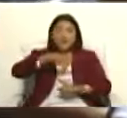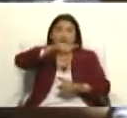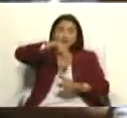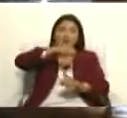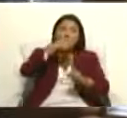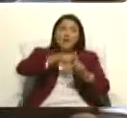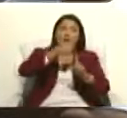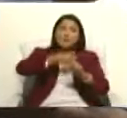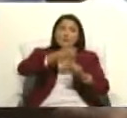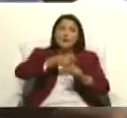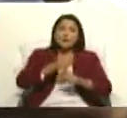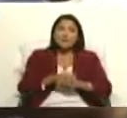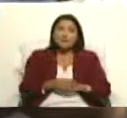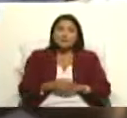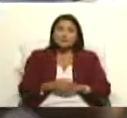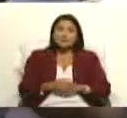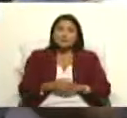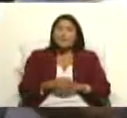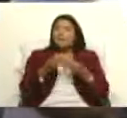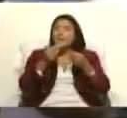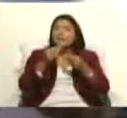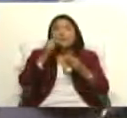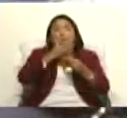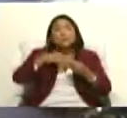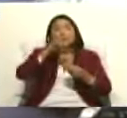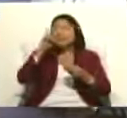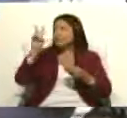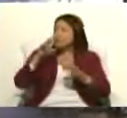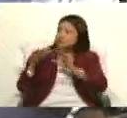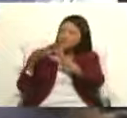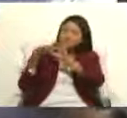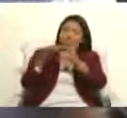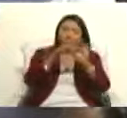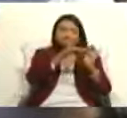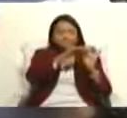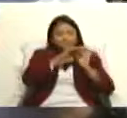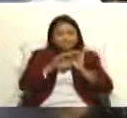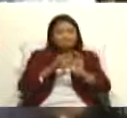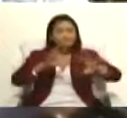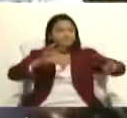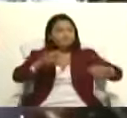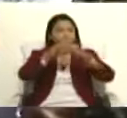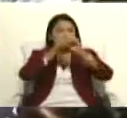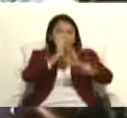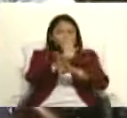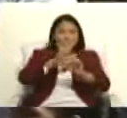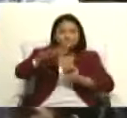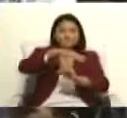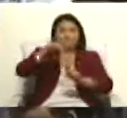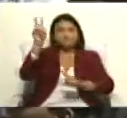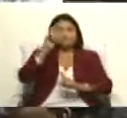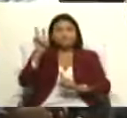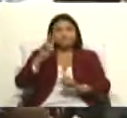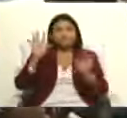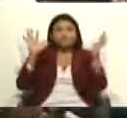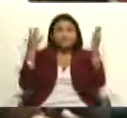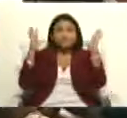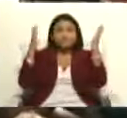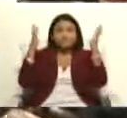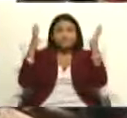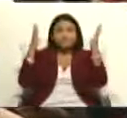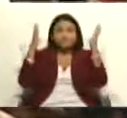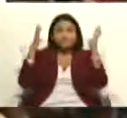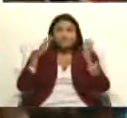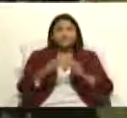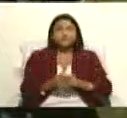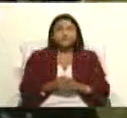José Alejandro es la unidad de nuestro pueblo alrededor de los consensos para defender la patria